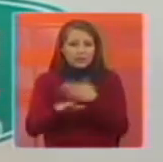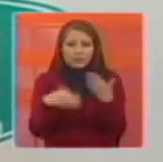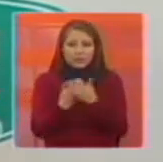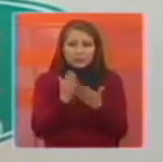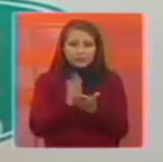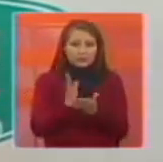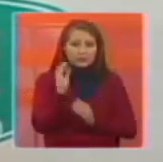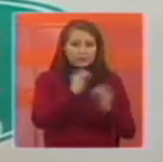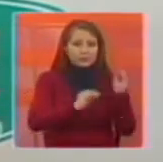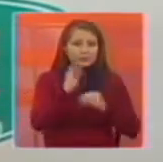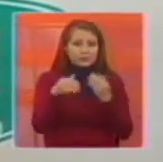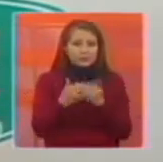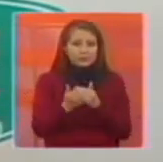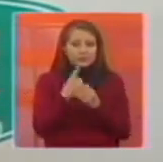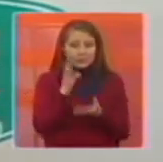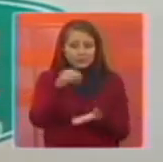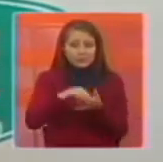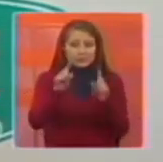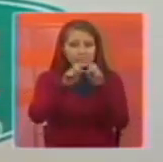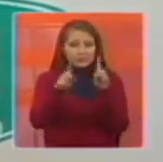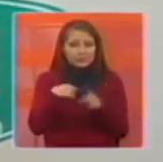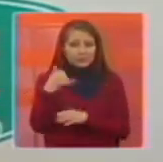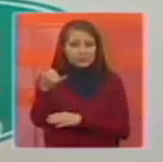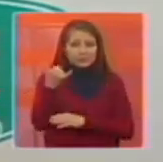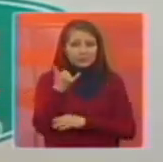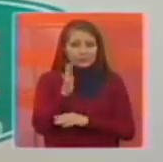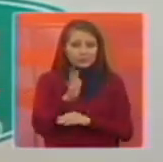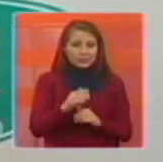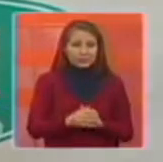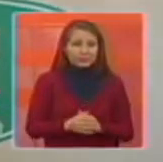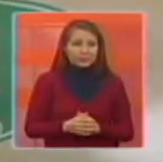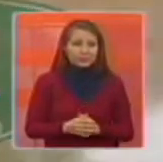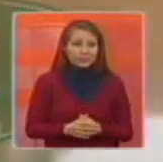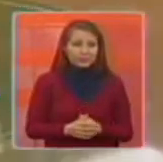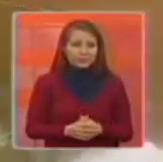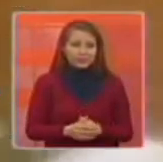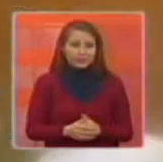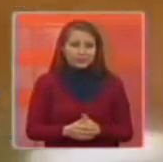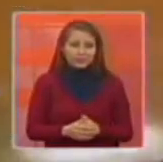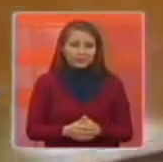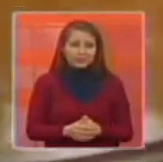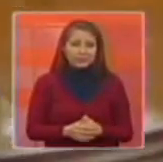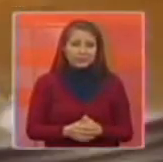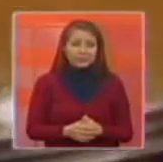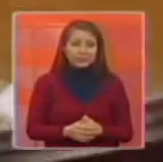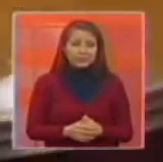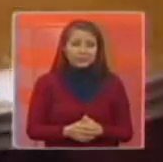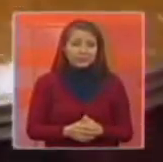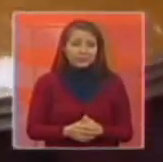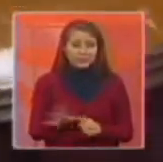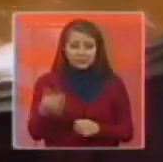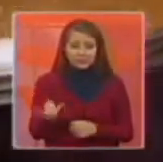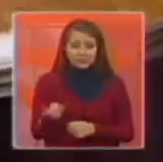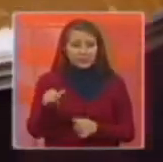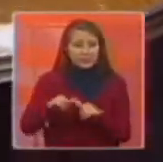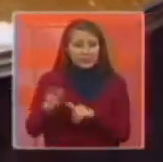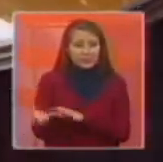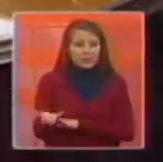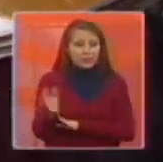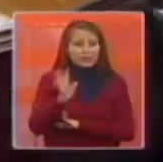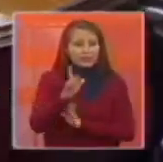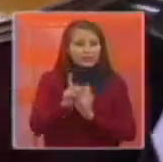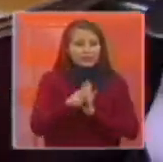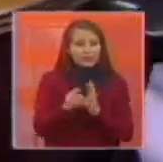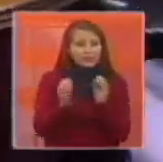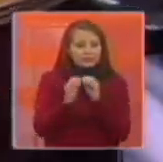todo. Déjame ponerle el cilantrito para recibir la llamadita que tengo. Ahí está, ya. Ahí se va a cocinar mi seco, 5 minutos